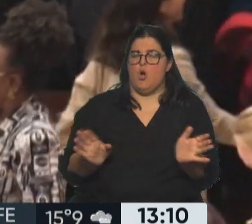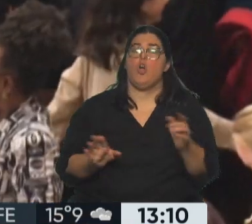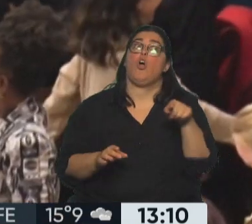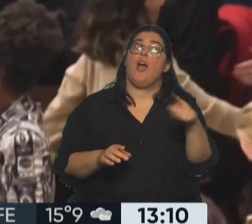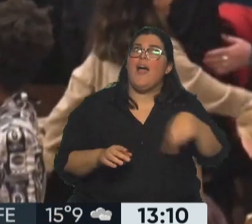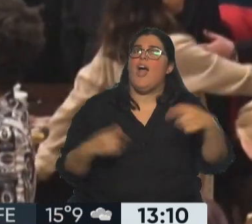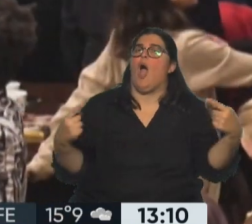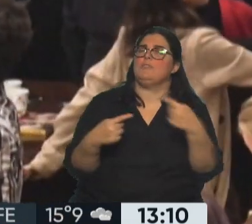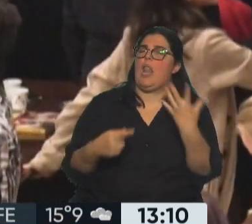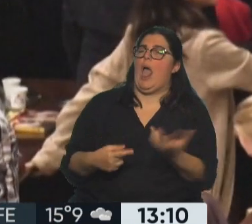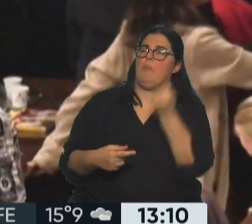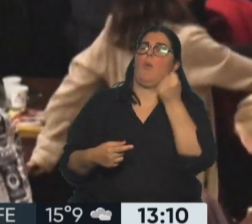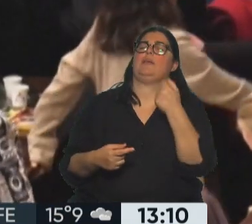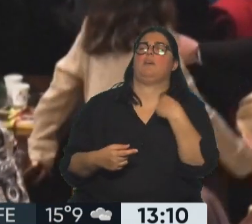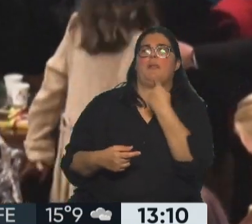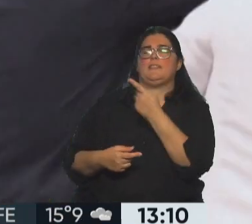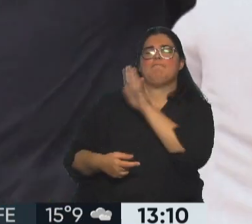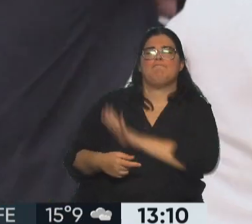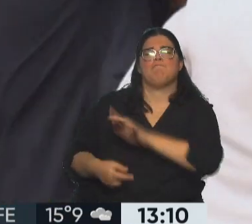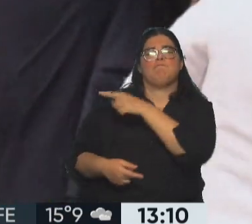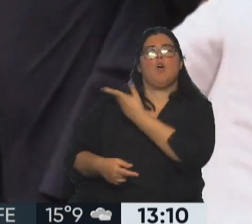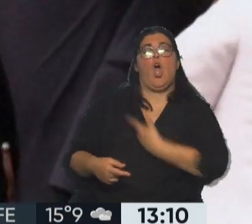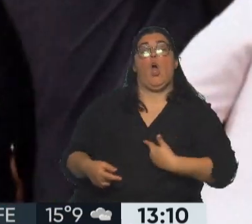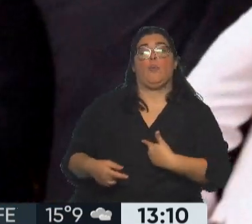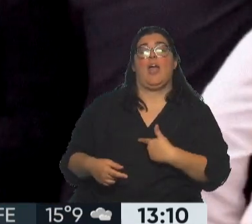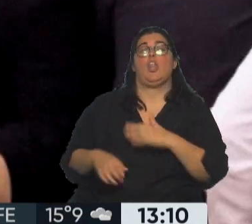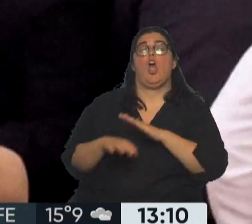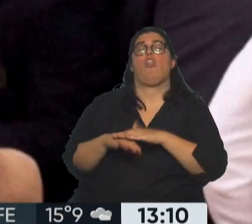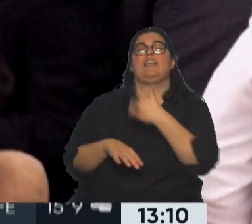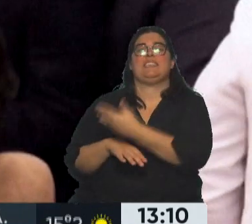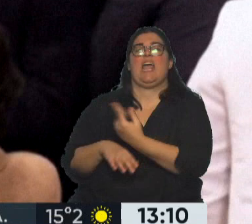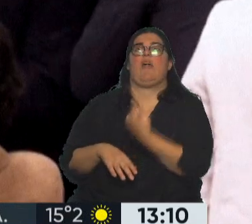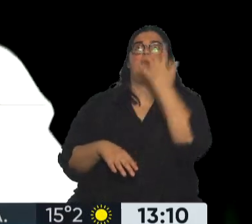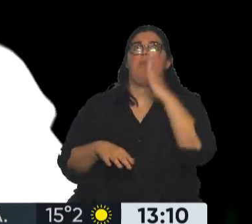la legitimidad del primer gobierno de izquierda en la historia de Colombia.